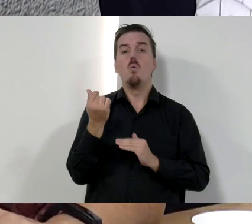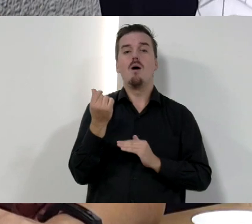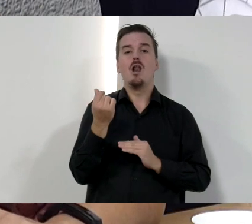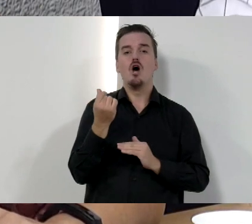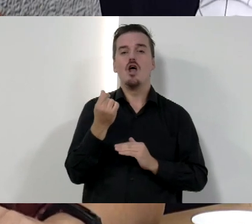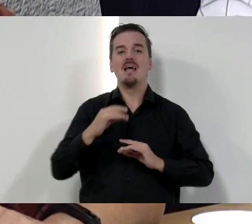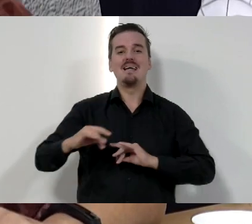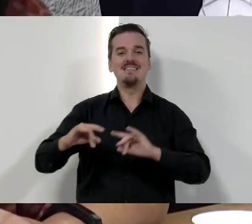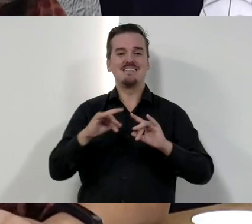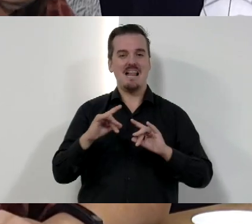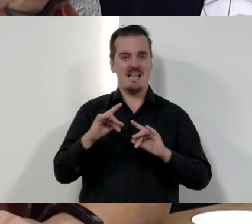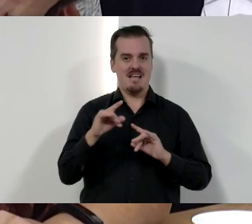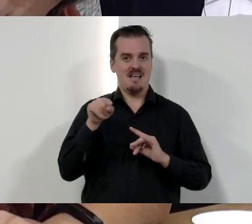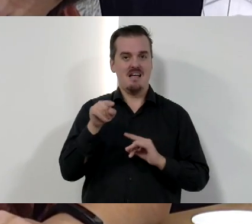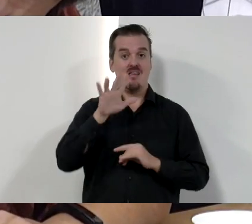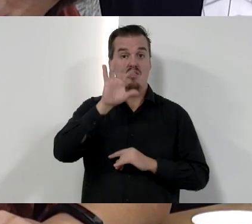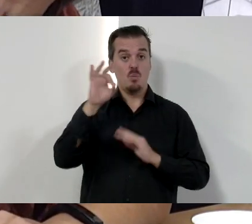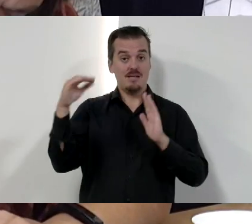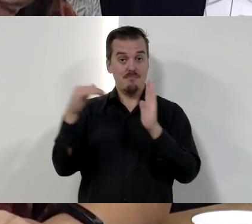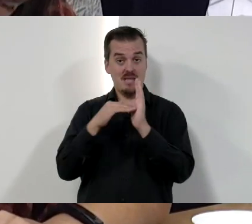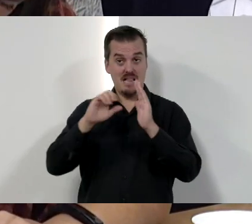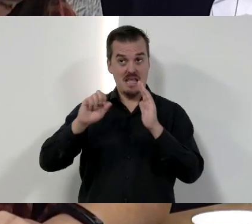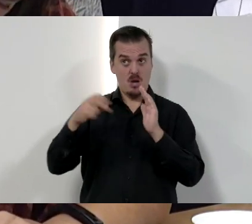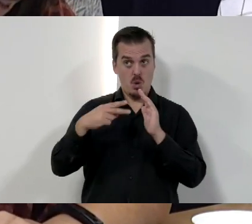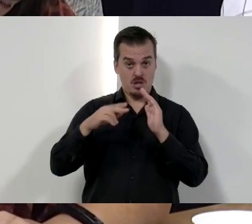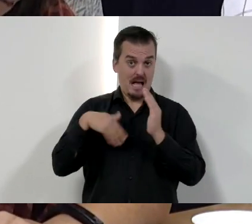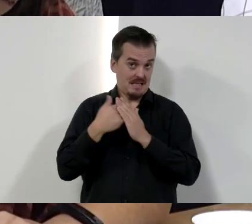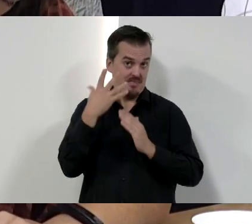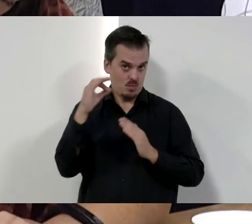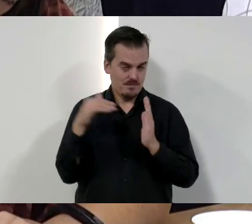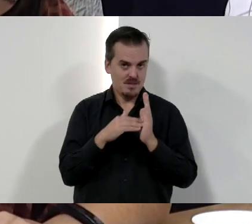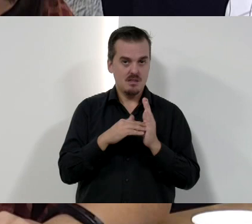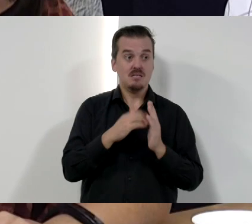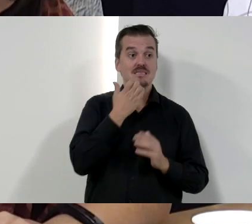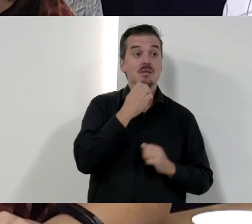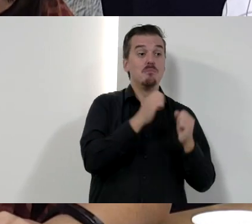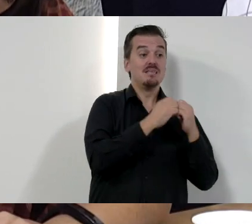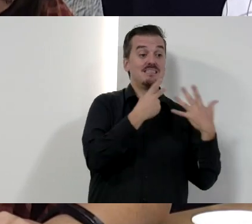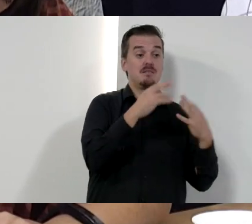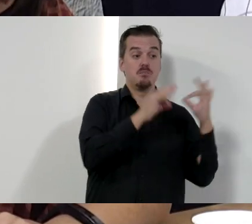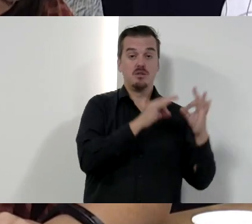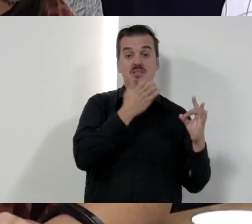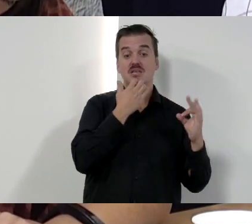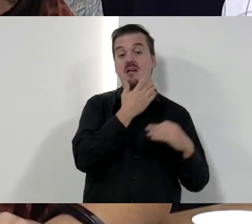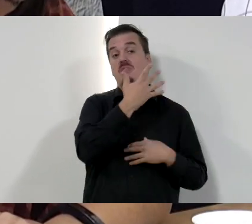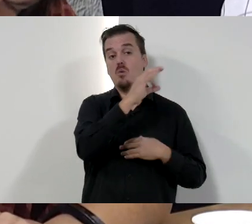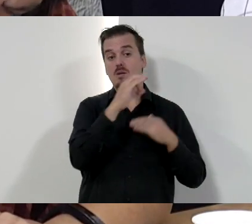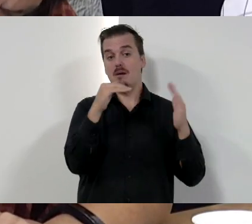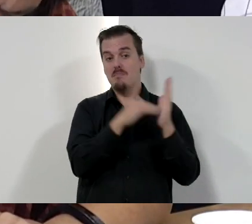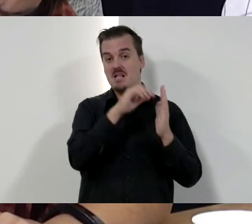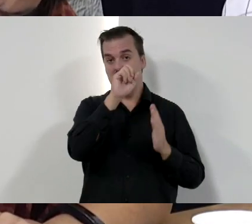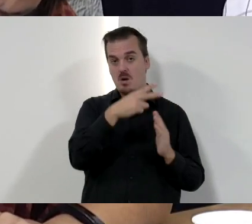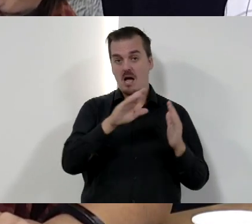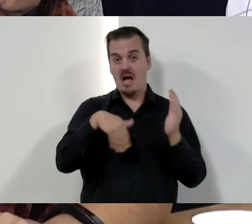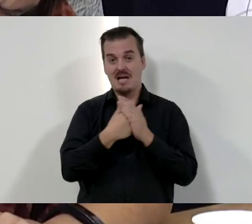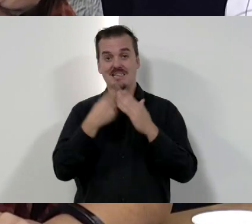hasta 50.000 euros, de un 27% para valores catastrales entre 50.000 euros y